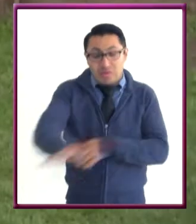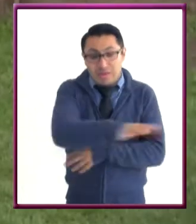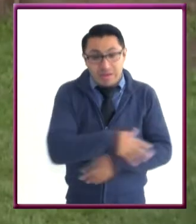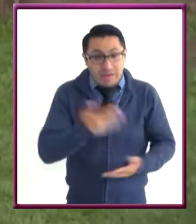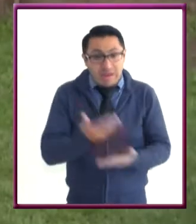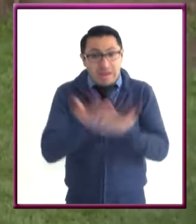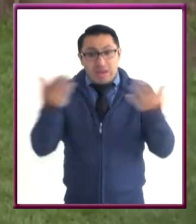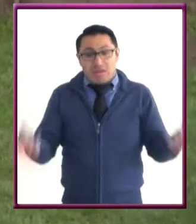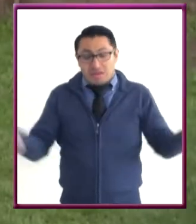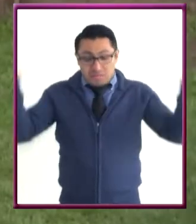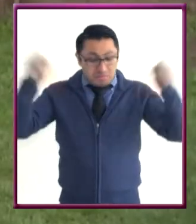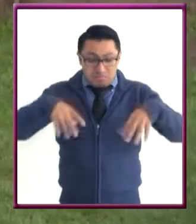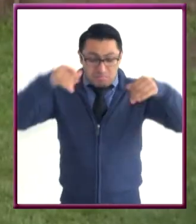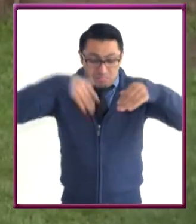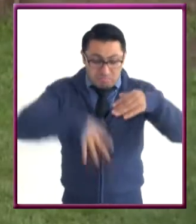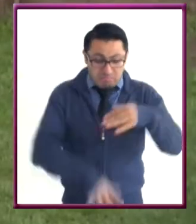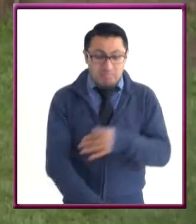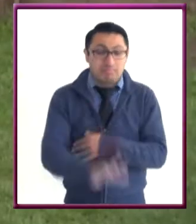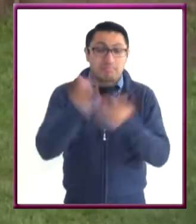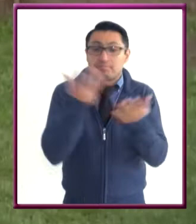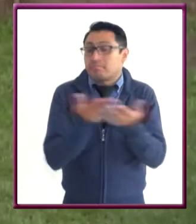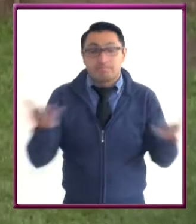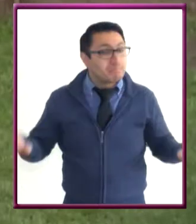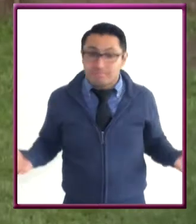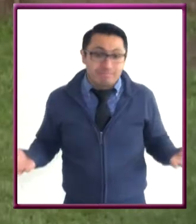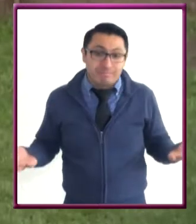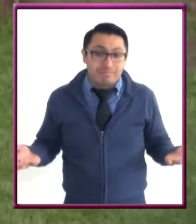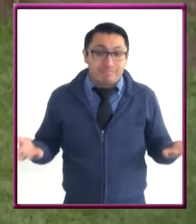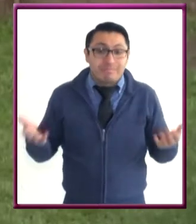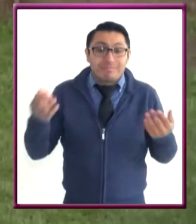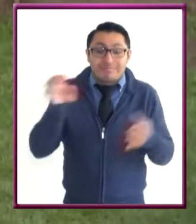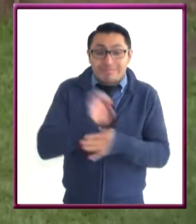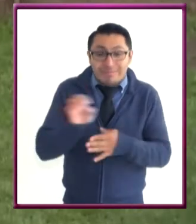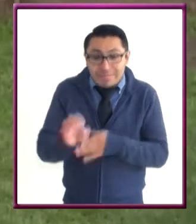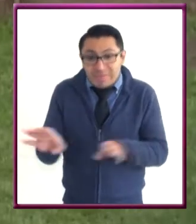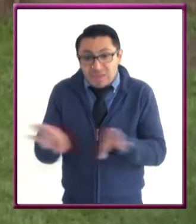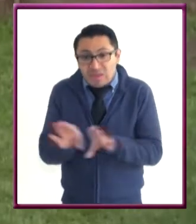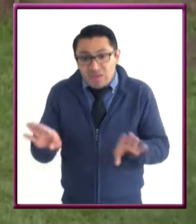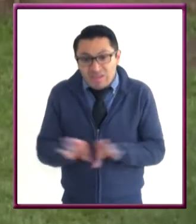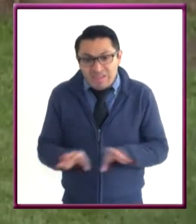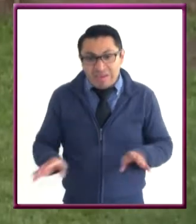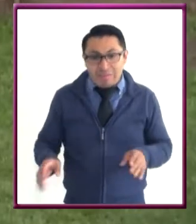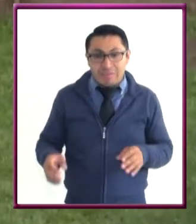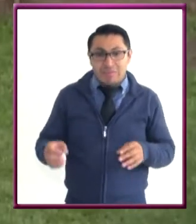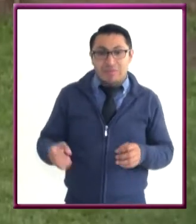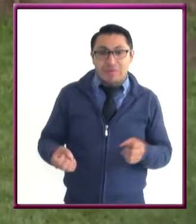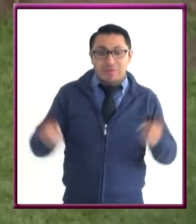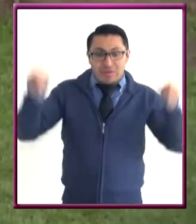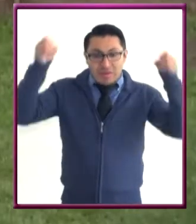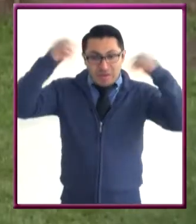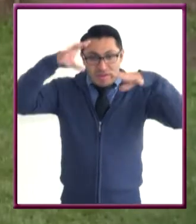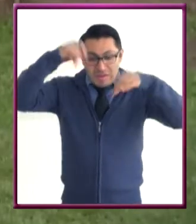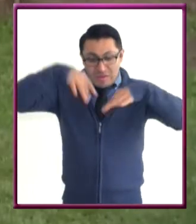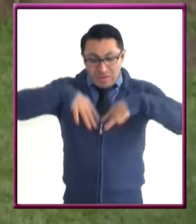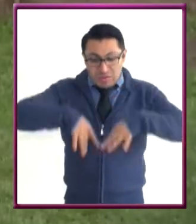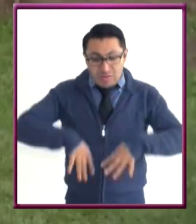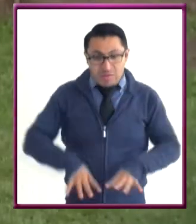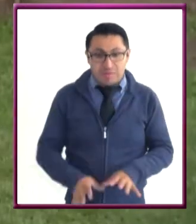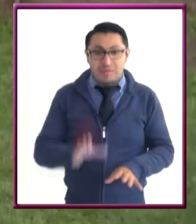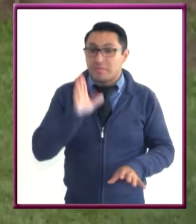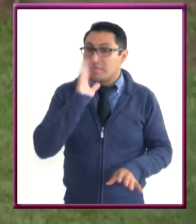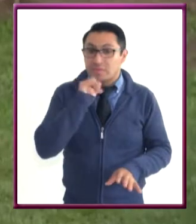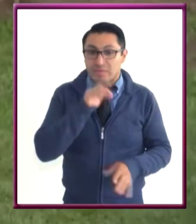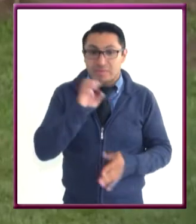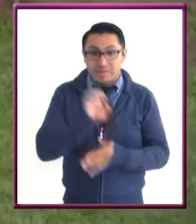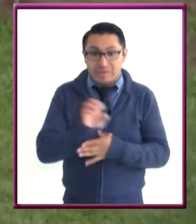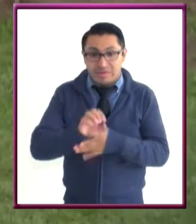subsuelo, pues ya no carga, ya no baja. Entonces, a la vez que hemos ido reduciendo cuánta agua entra al subsuelo, pues cada vez más personas